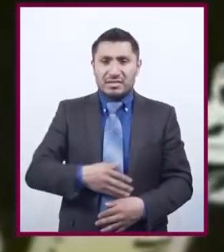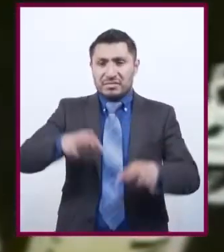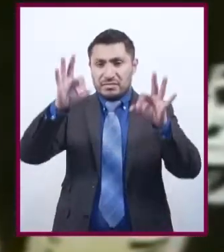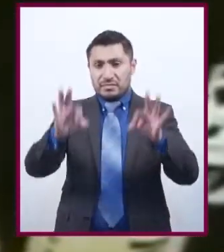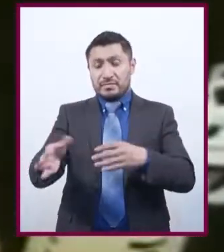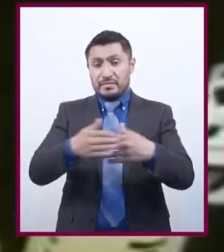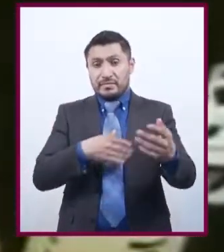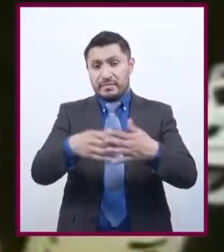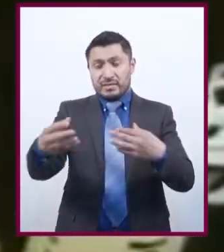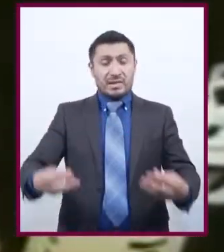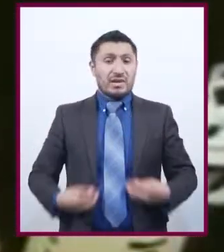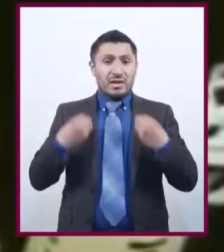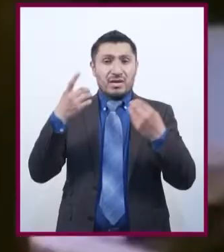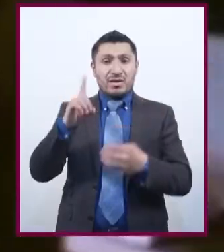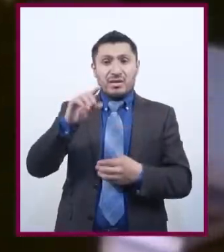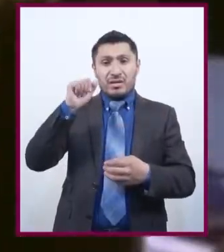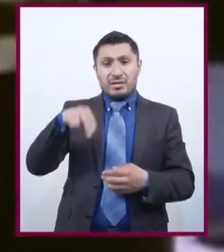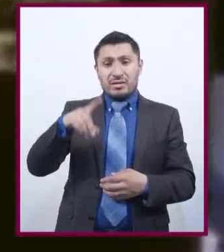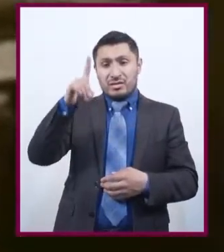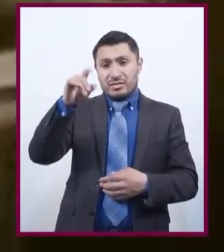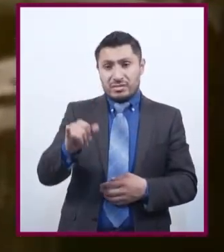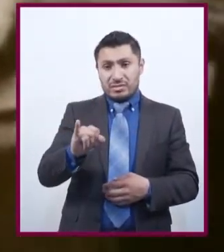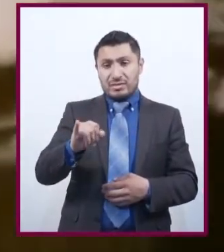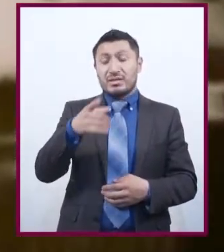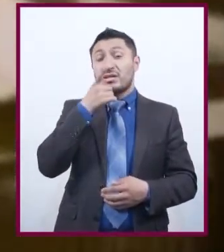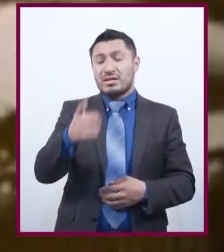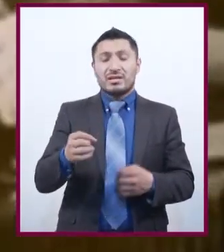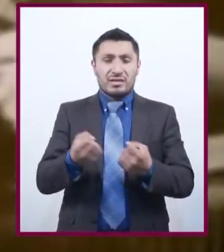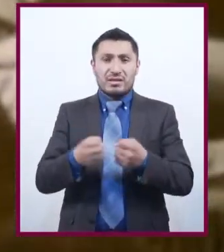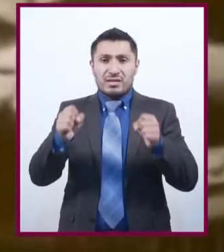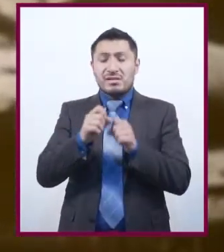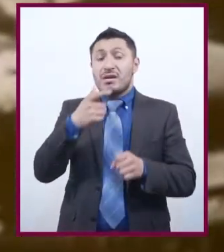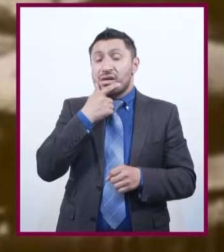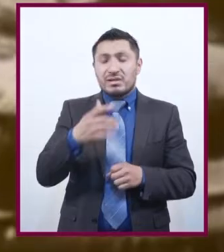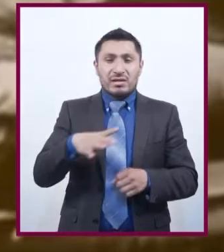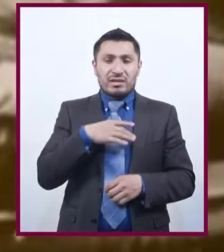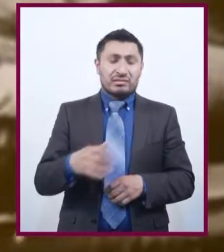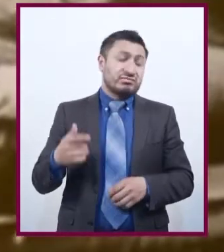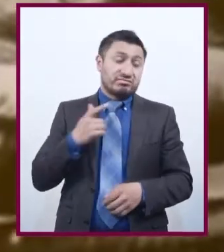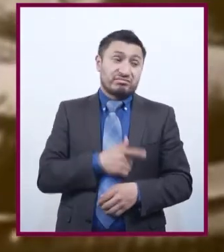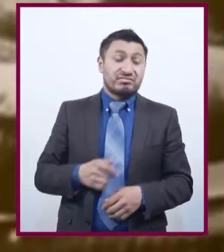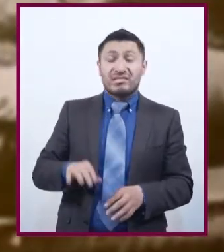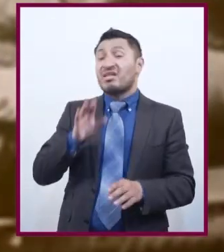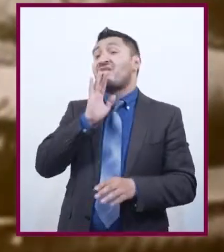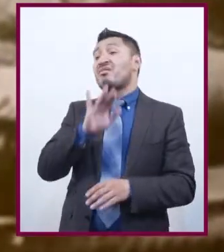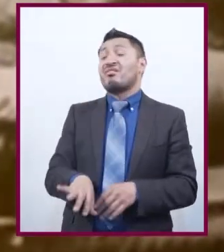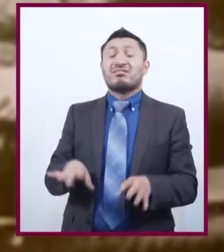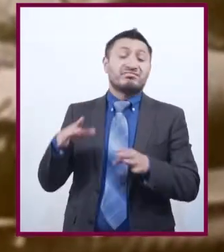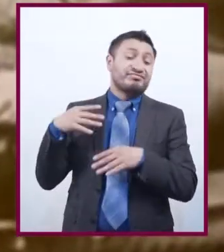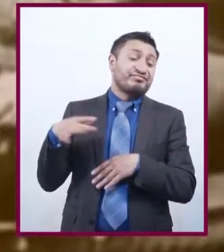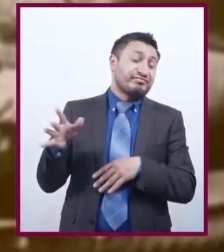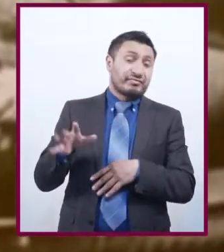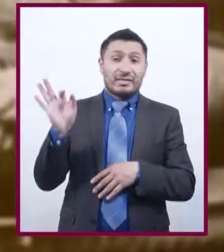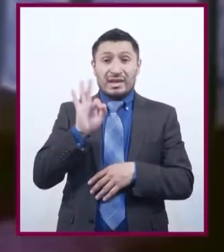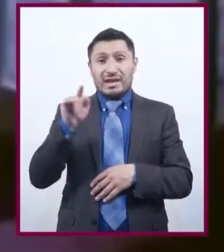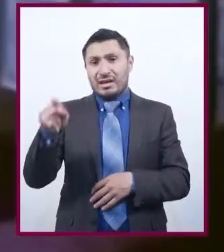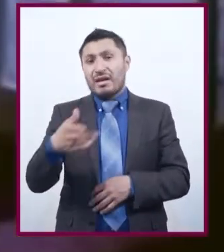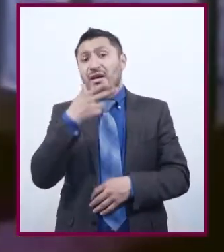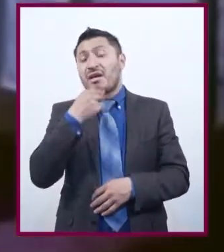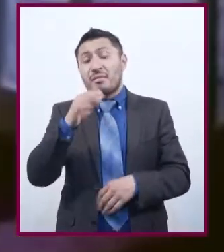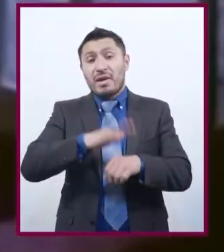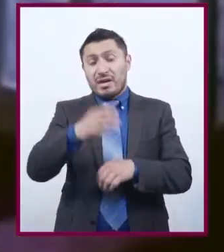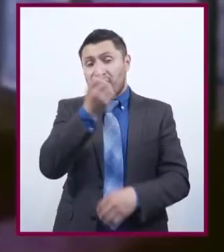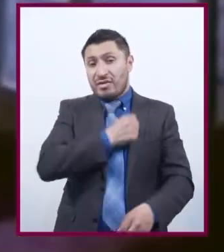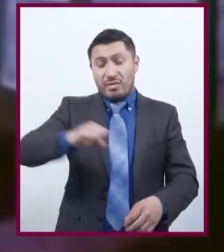esteticismo y de la moda vivió como Dandy afirmando la sociedad inglesa se conformaba con la mediocridad y quizás